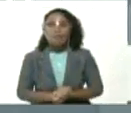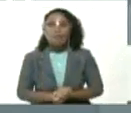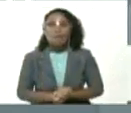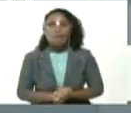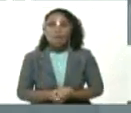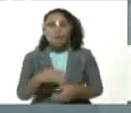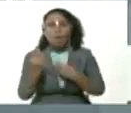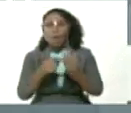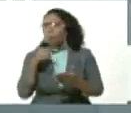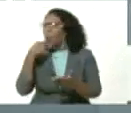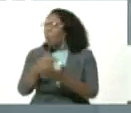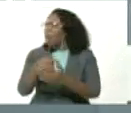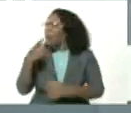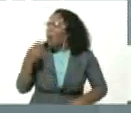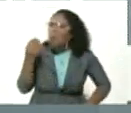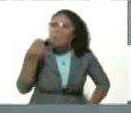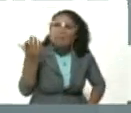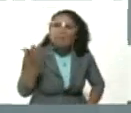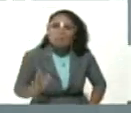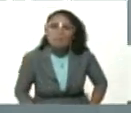¿Cómo es que llaman?